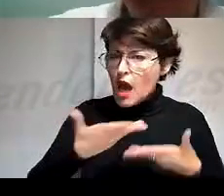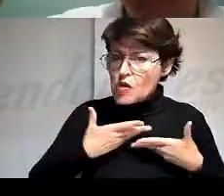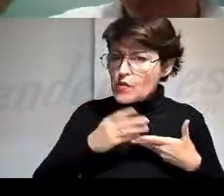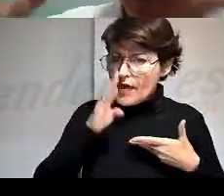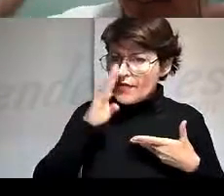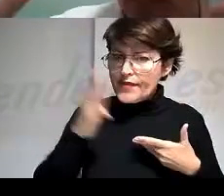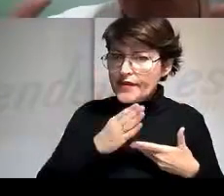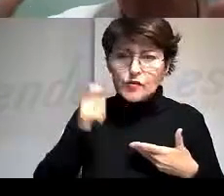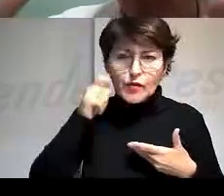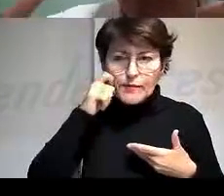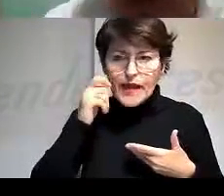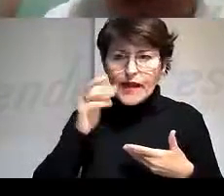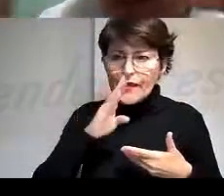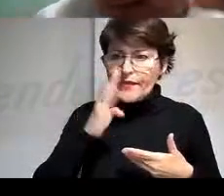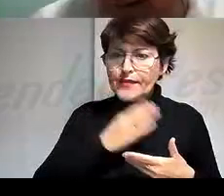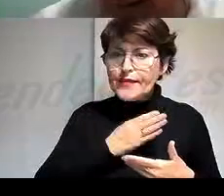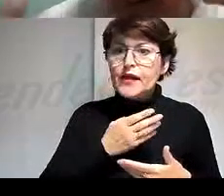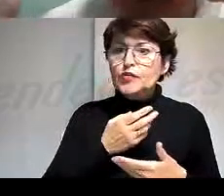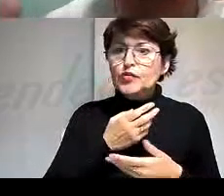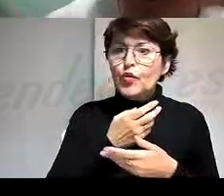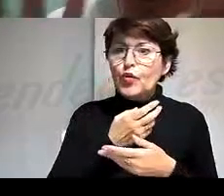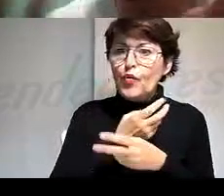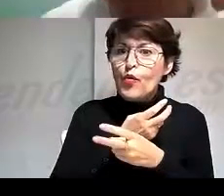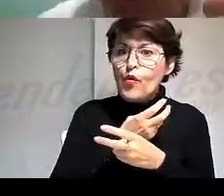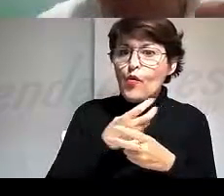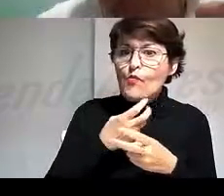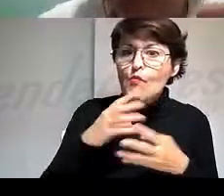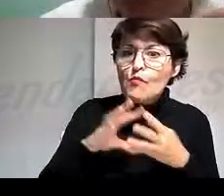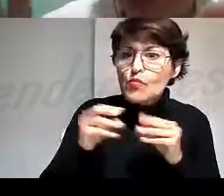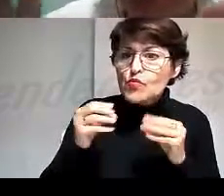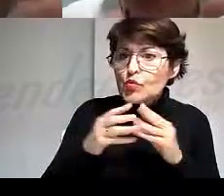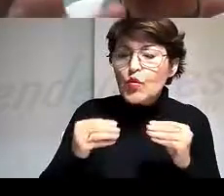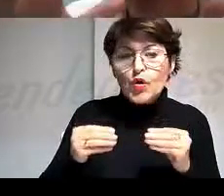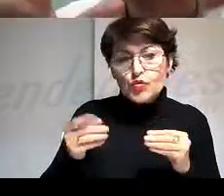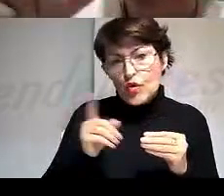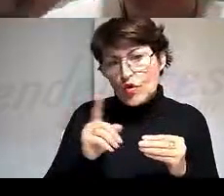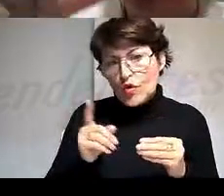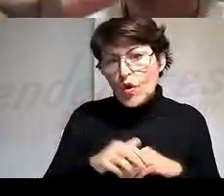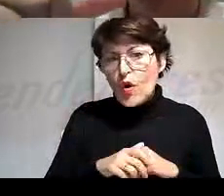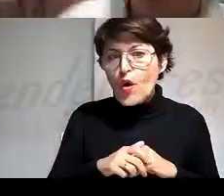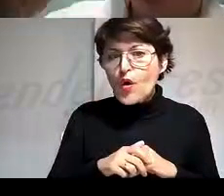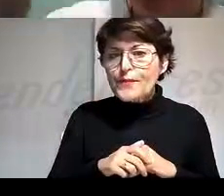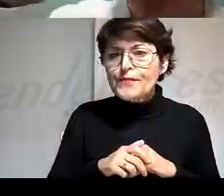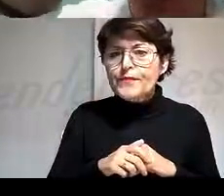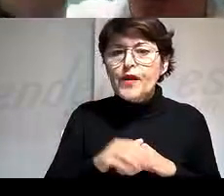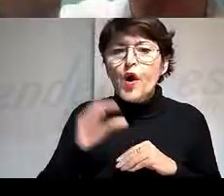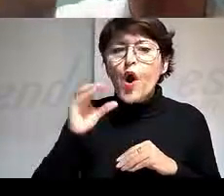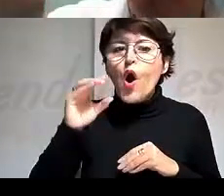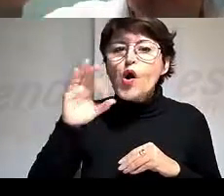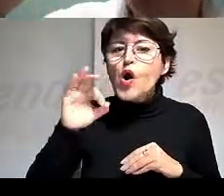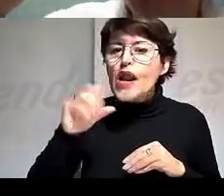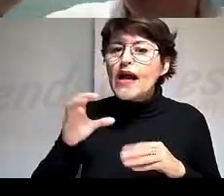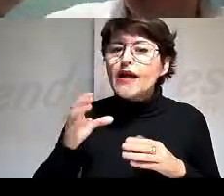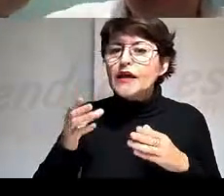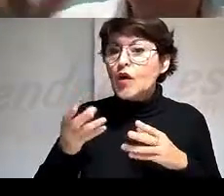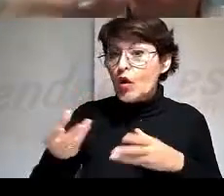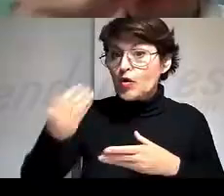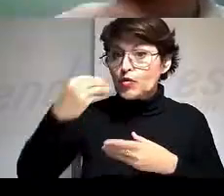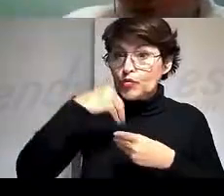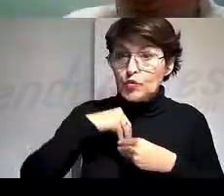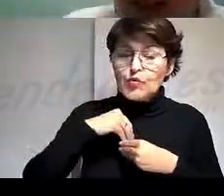cual. La respuesta es que no. En realidad lo que hacemos es el colágeno dividirlo en todos los ladrillitos